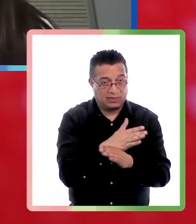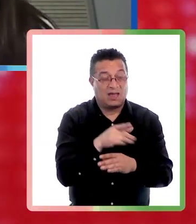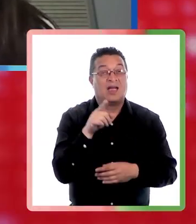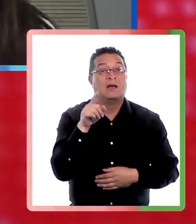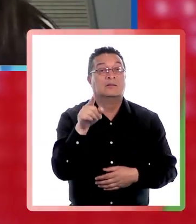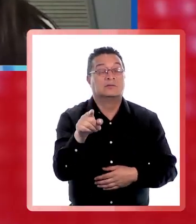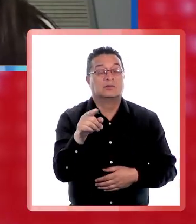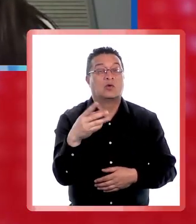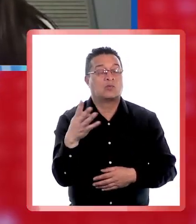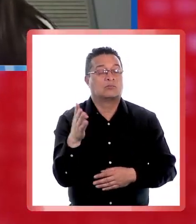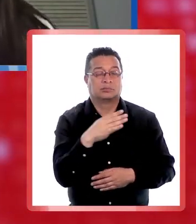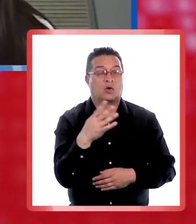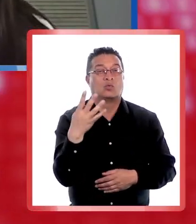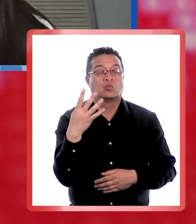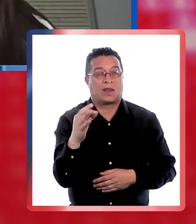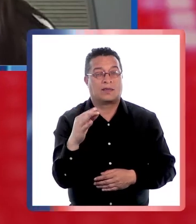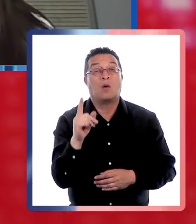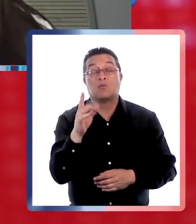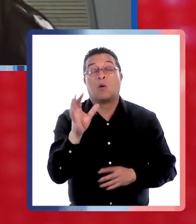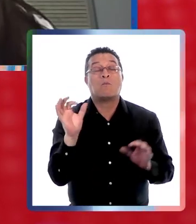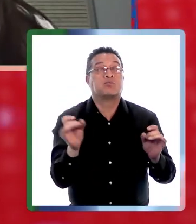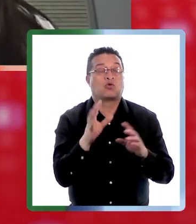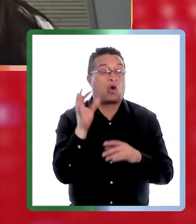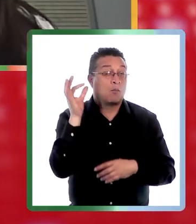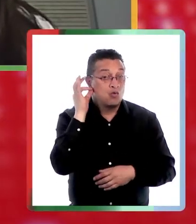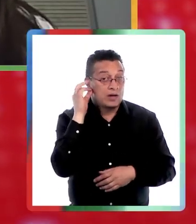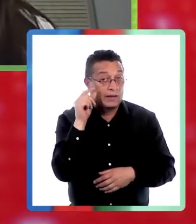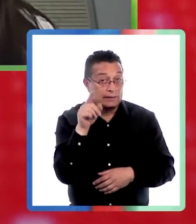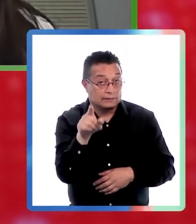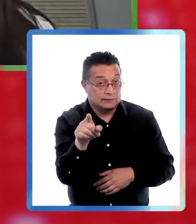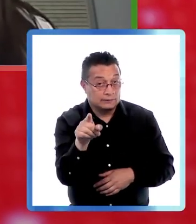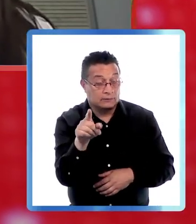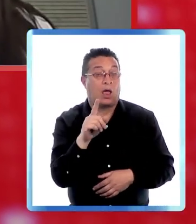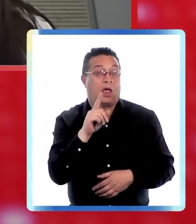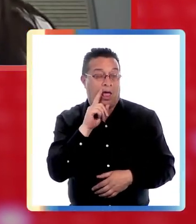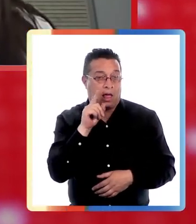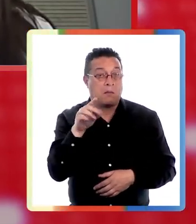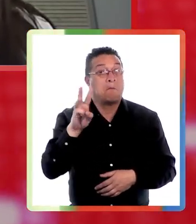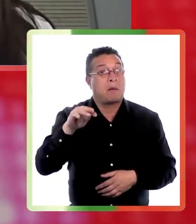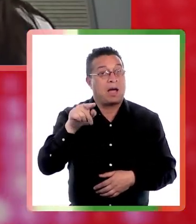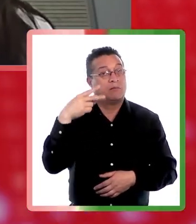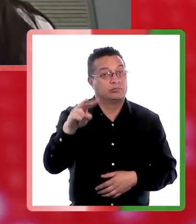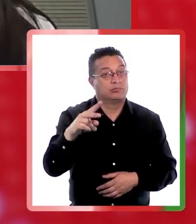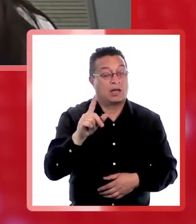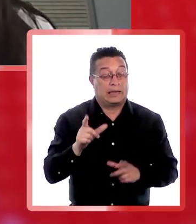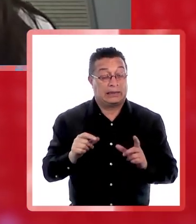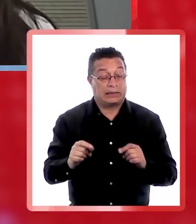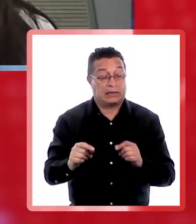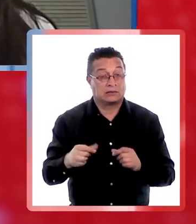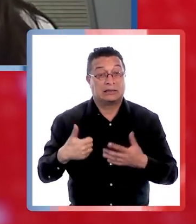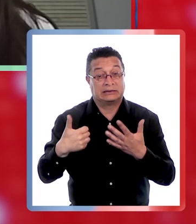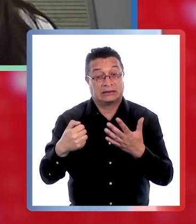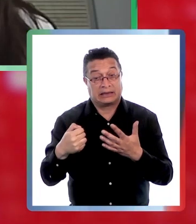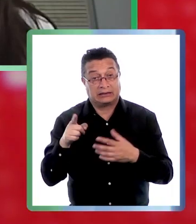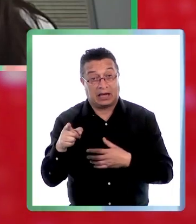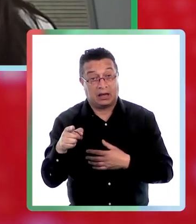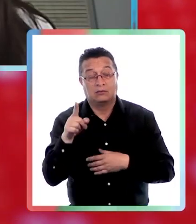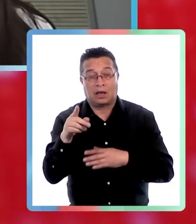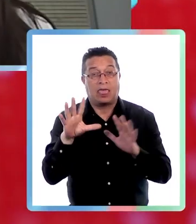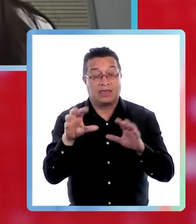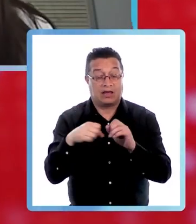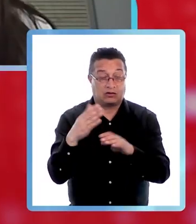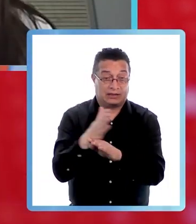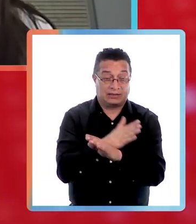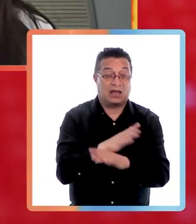si esto implica adelantarla a los 40. Vale decir, si una mujer tiene su mamá tuvo un cáncer de mama a los